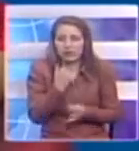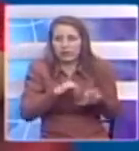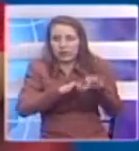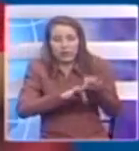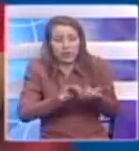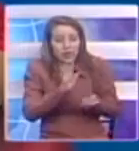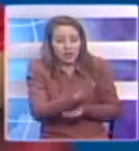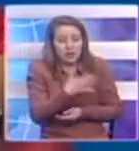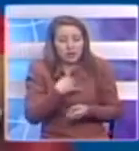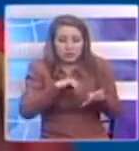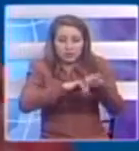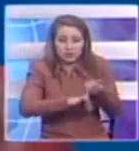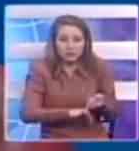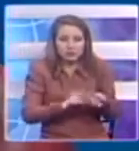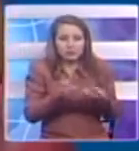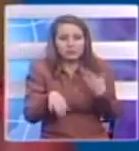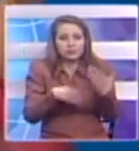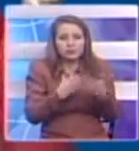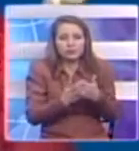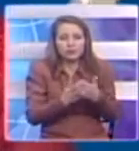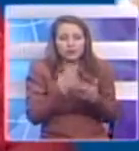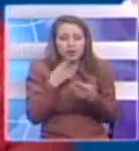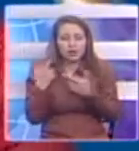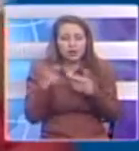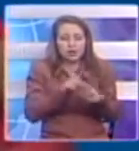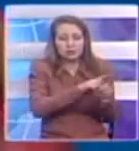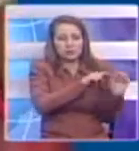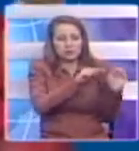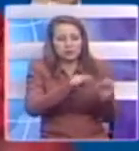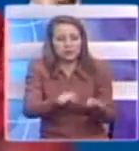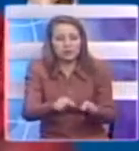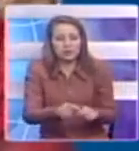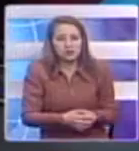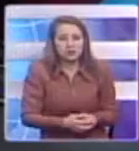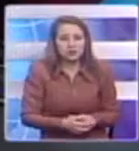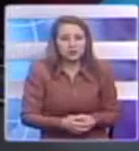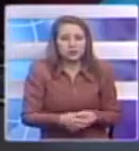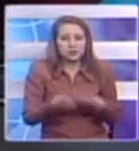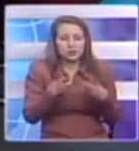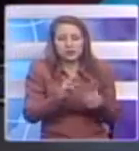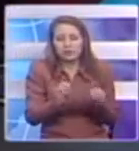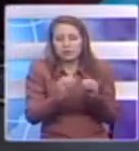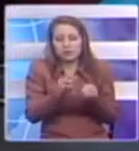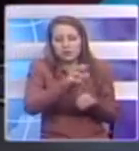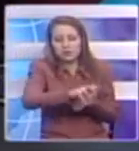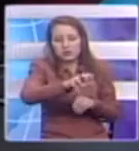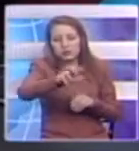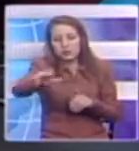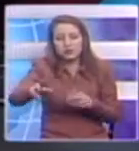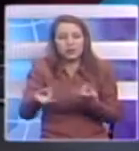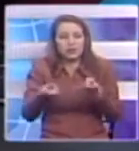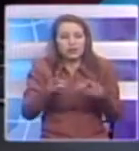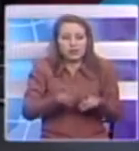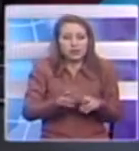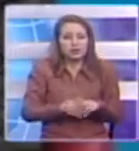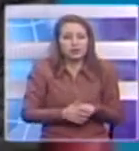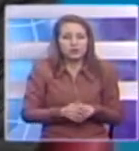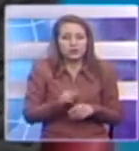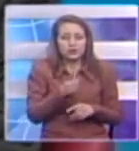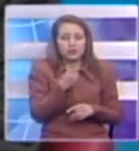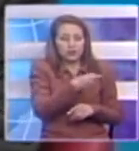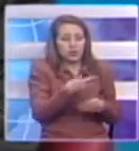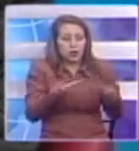eso, y depende también todo lo que viene río abajo, porque río abajo también hay otras poblaciones. Claro, y claro. También, no solamente es